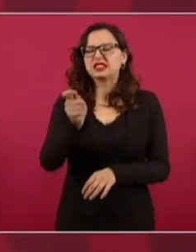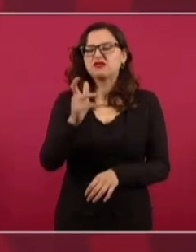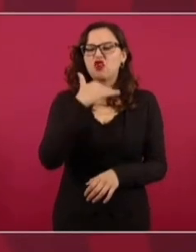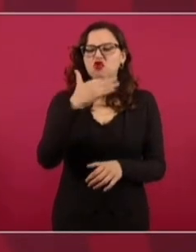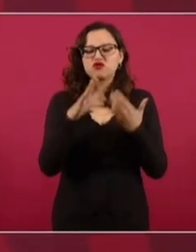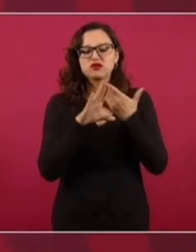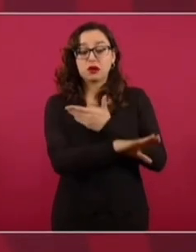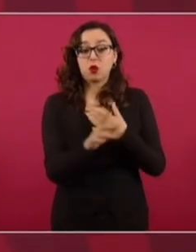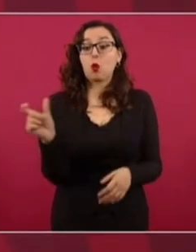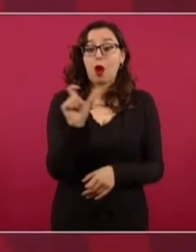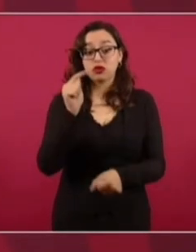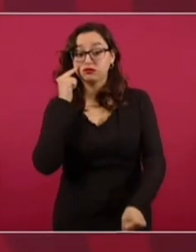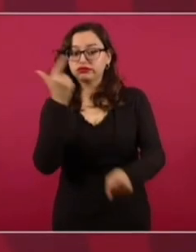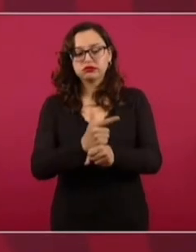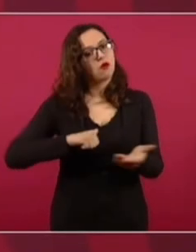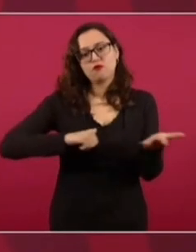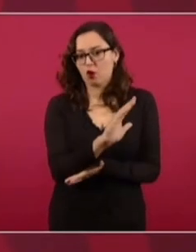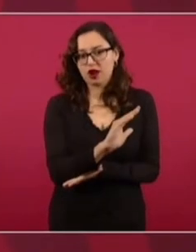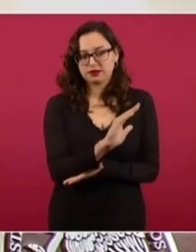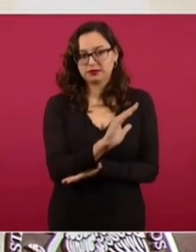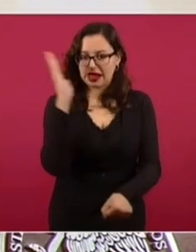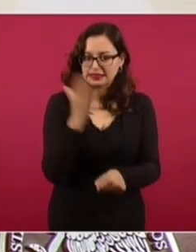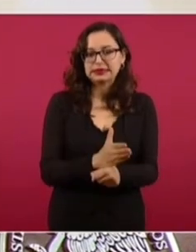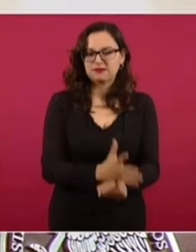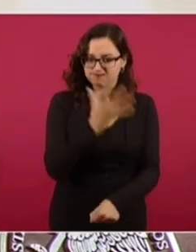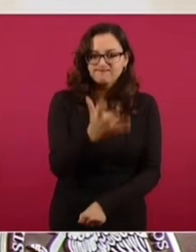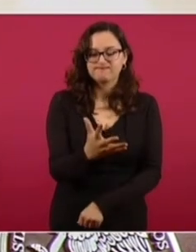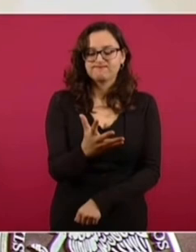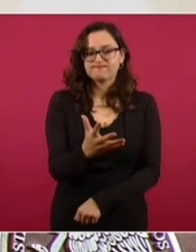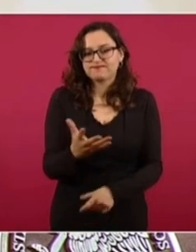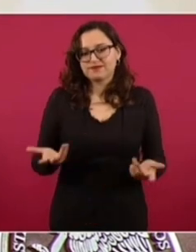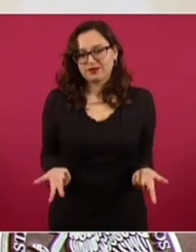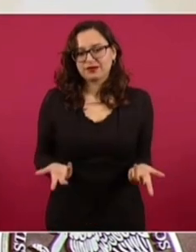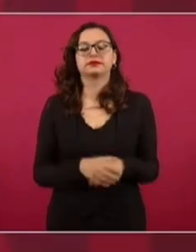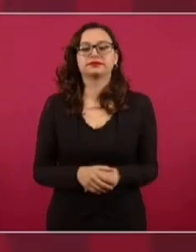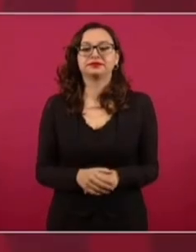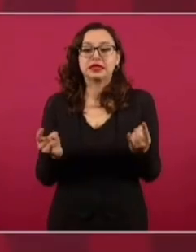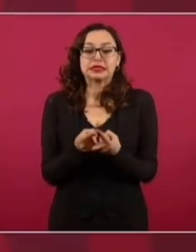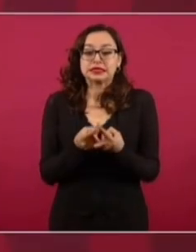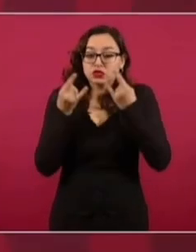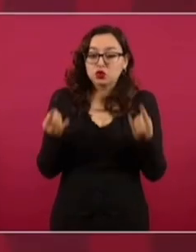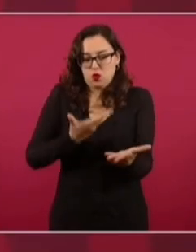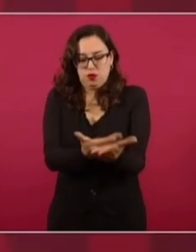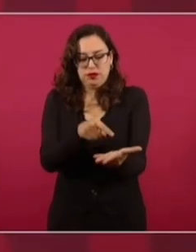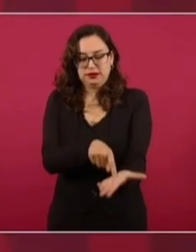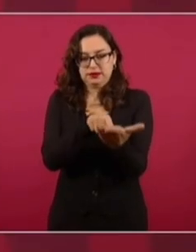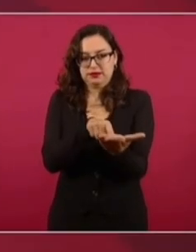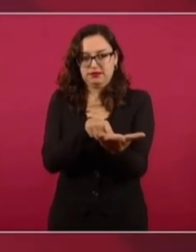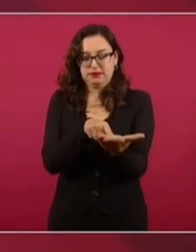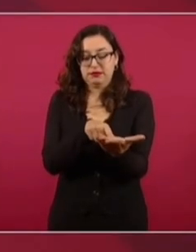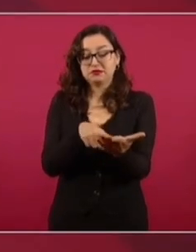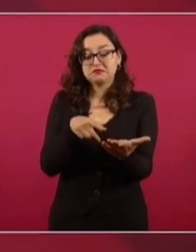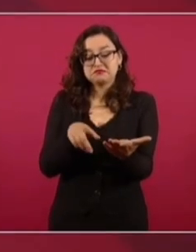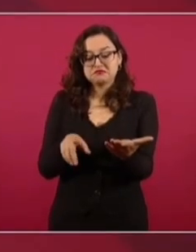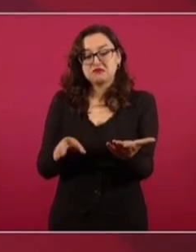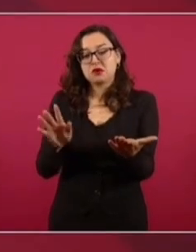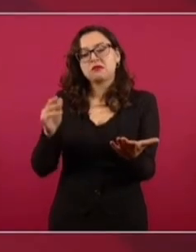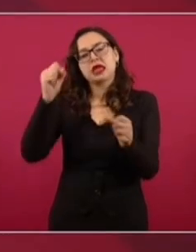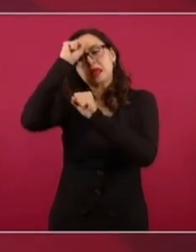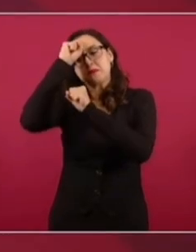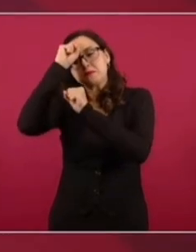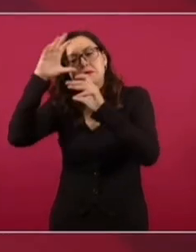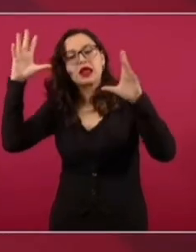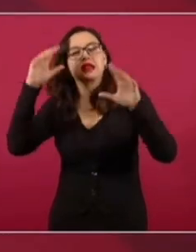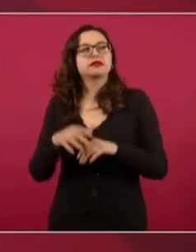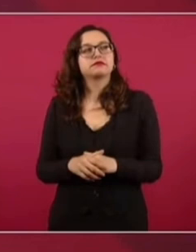corrupción y que no haya impunidad. Imagínate que un caso así se estuviese tratando en el gobierno de Eliseo Peña